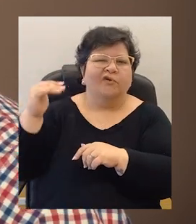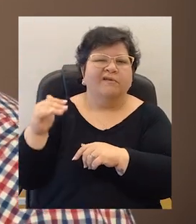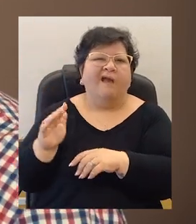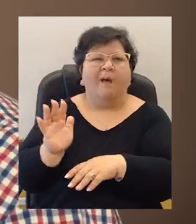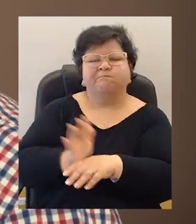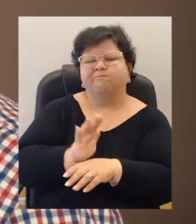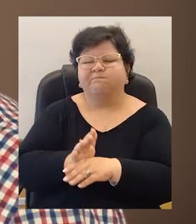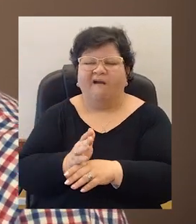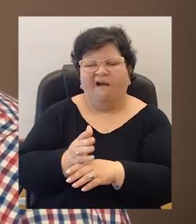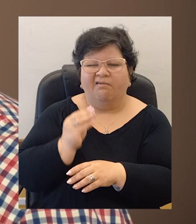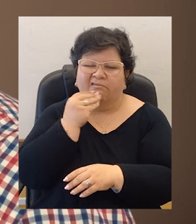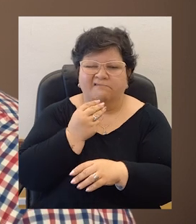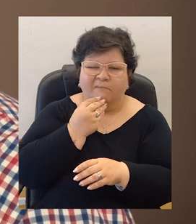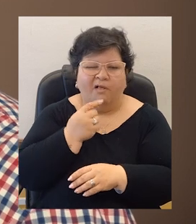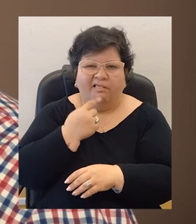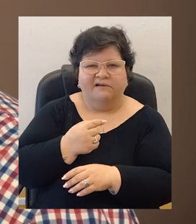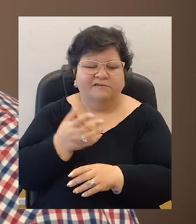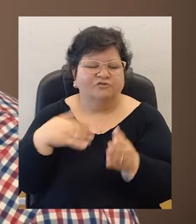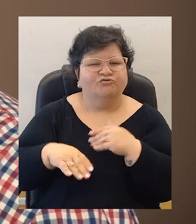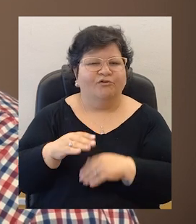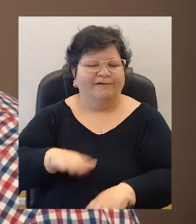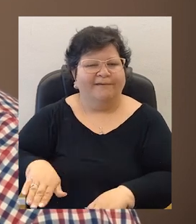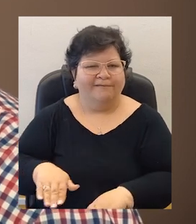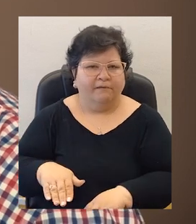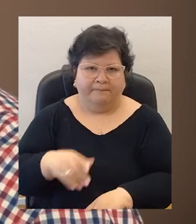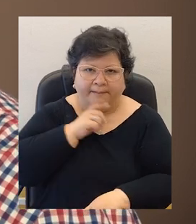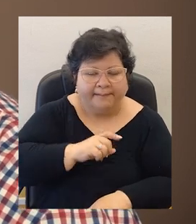comienza a veces en gruma y también involucra